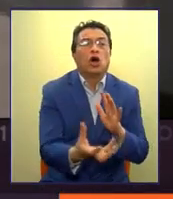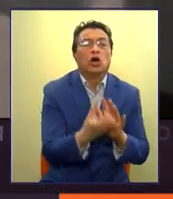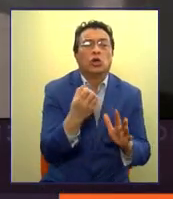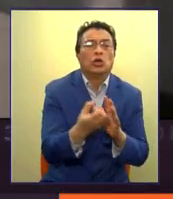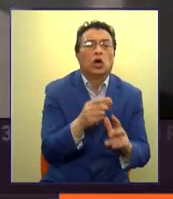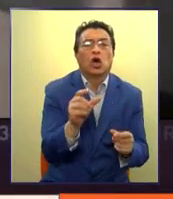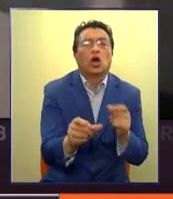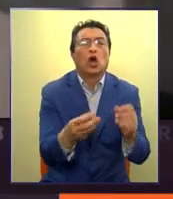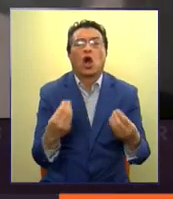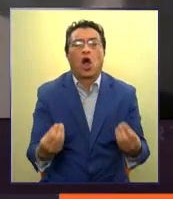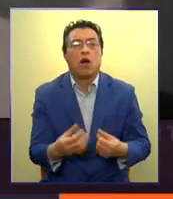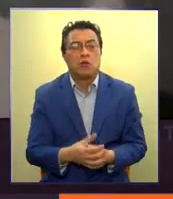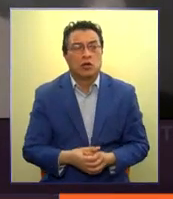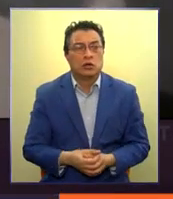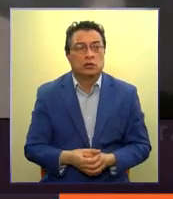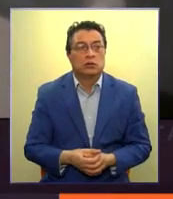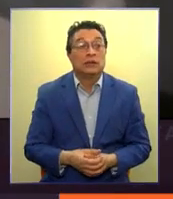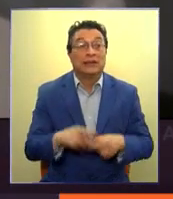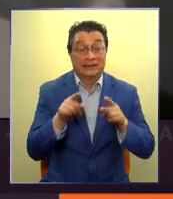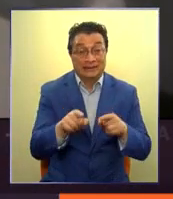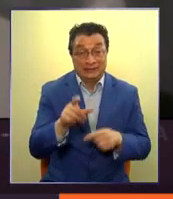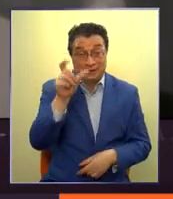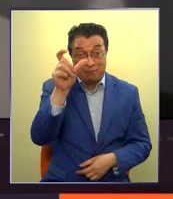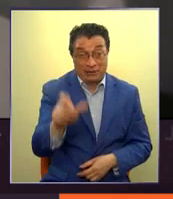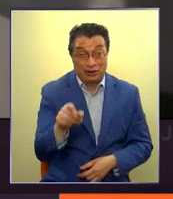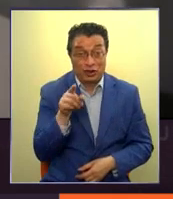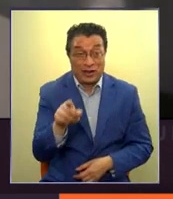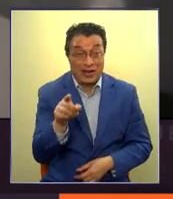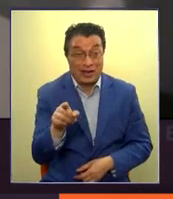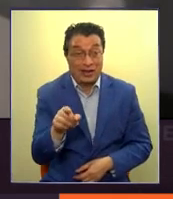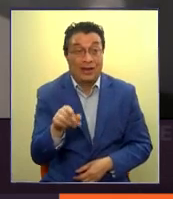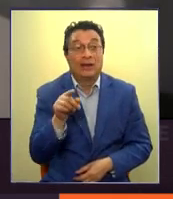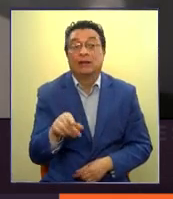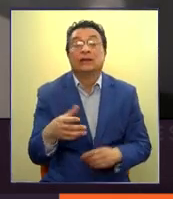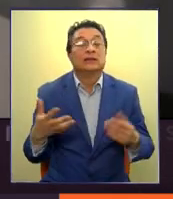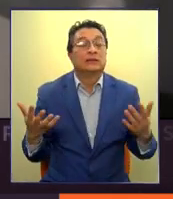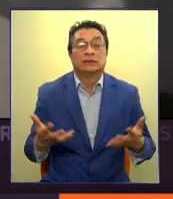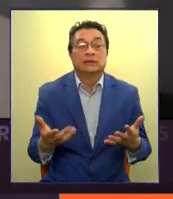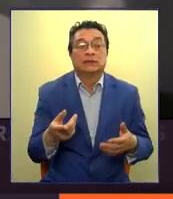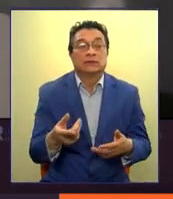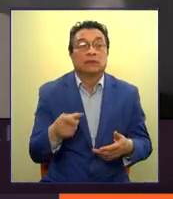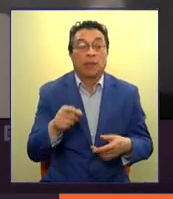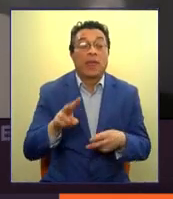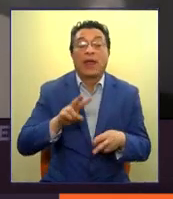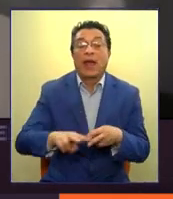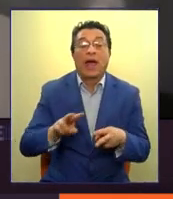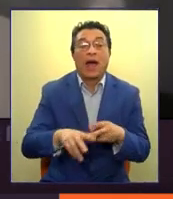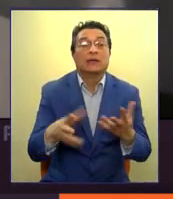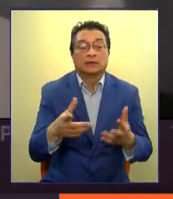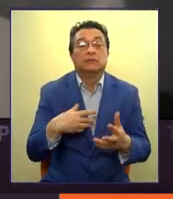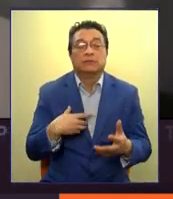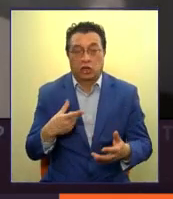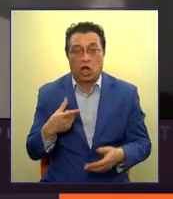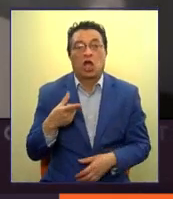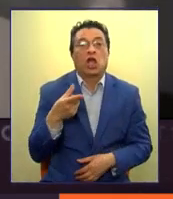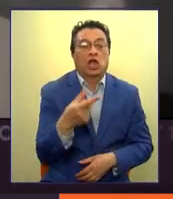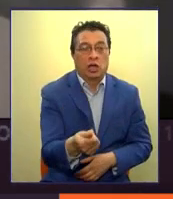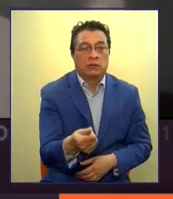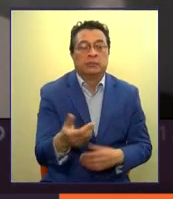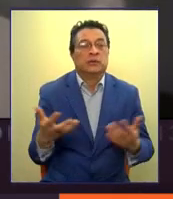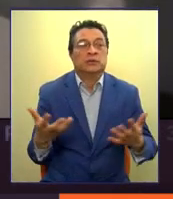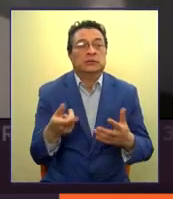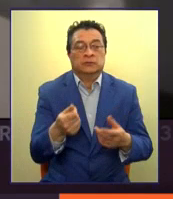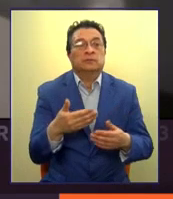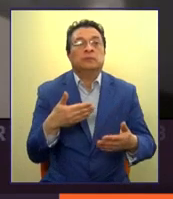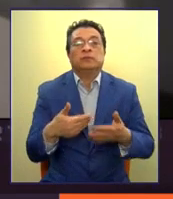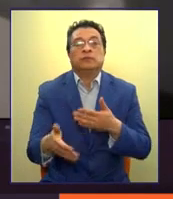personas? Esta persona en particular lo que realizaba era la adquisición